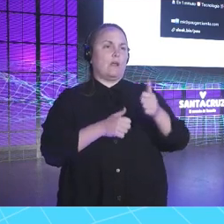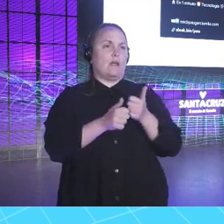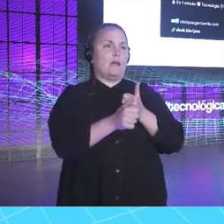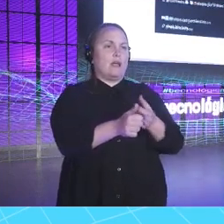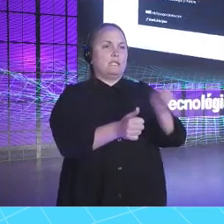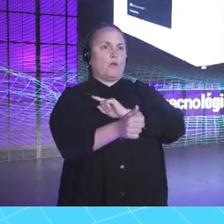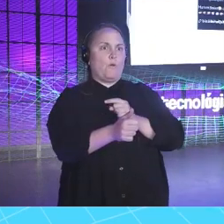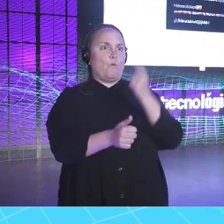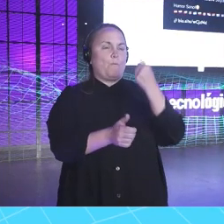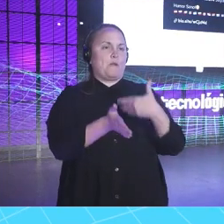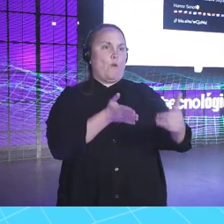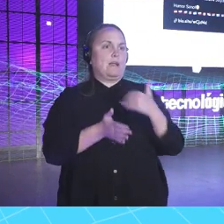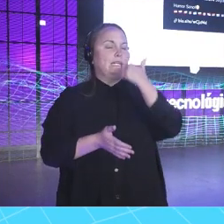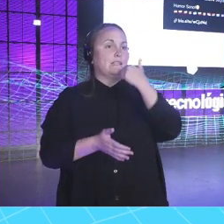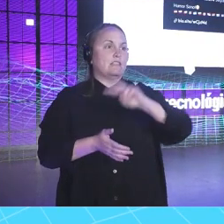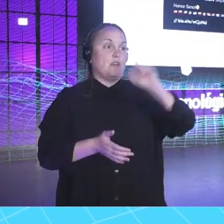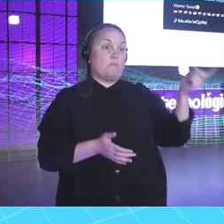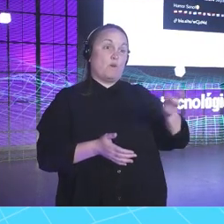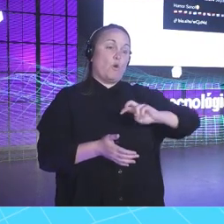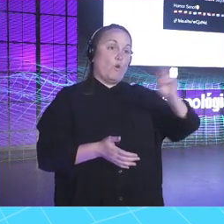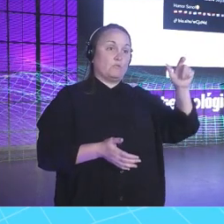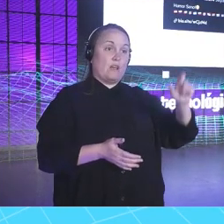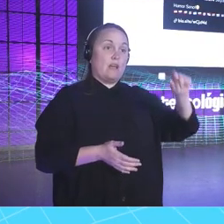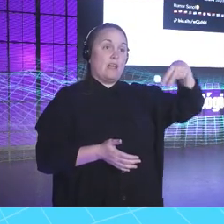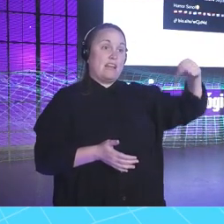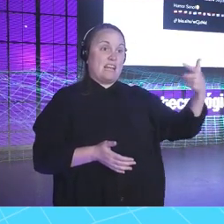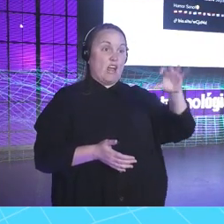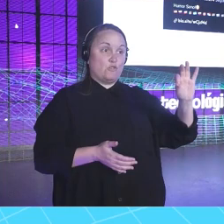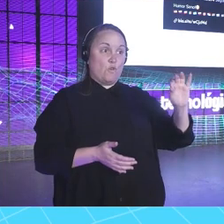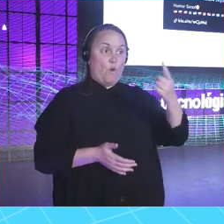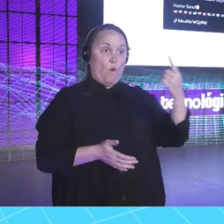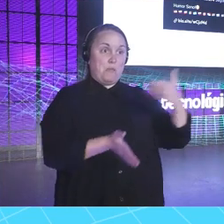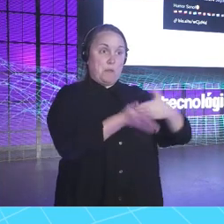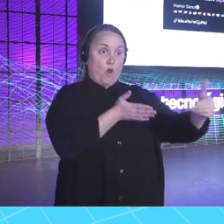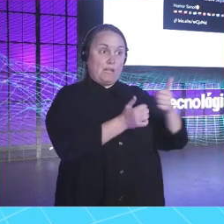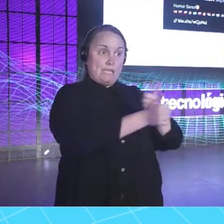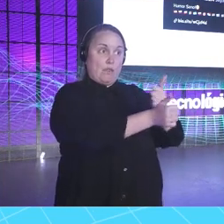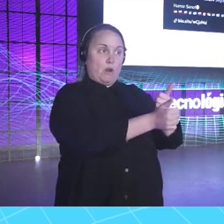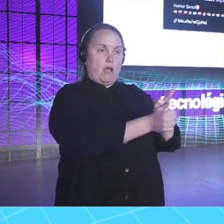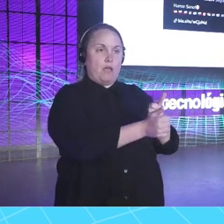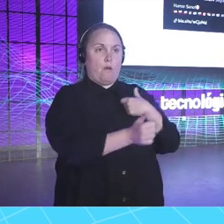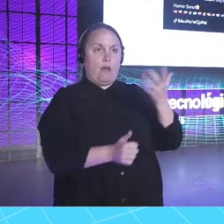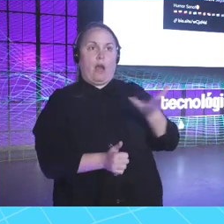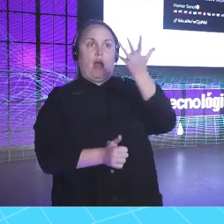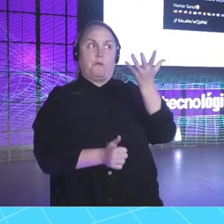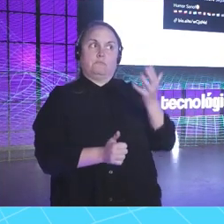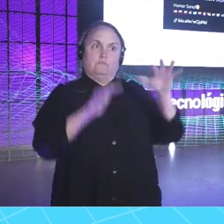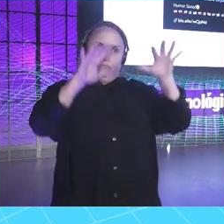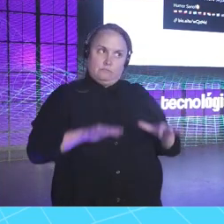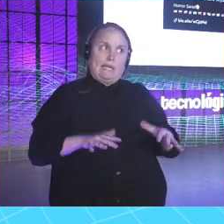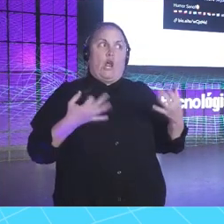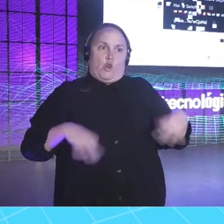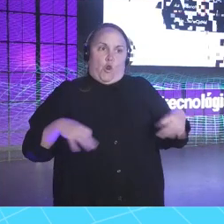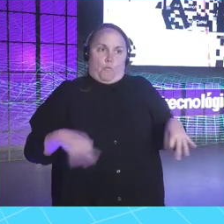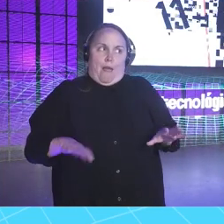luego vi que después de mí viene Nacho con sus 11 millones seguidores se me pasa la tontería y vuelvo a ser una persona muy normal pero durante un momento en este